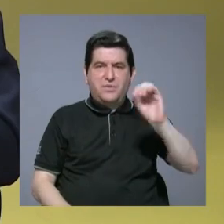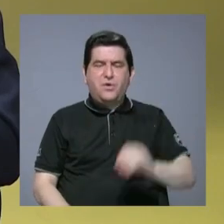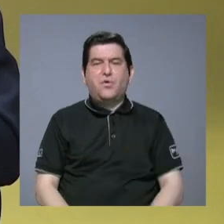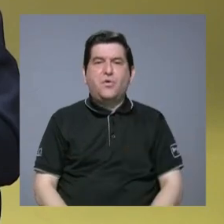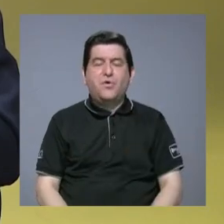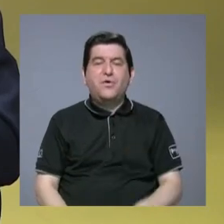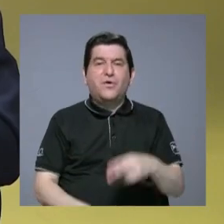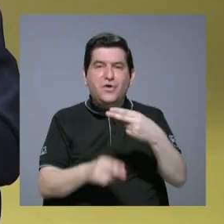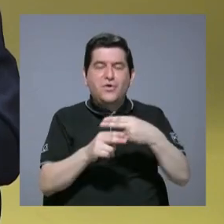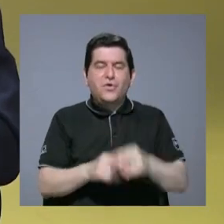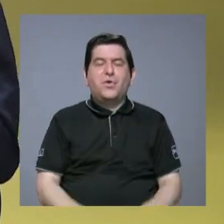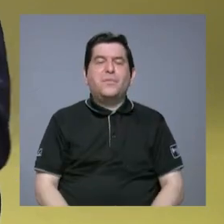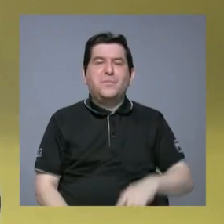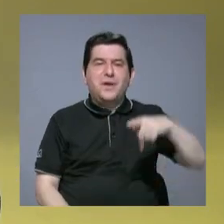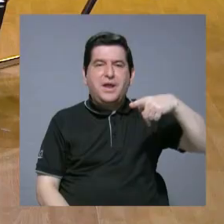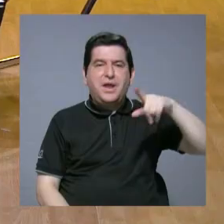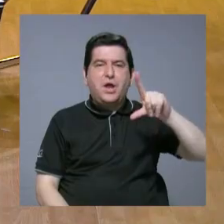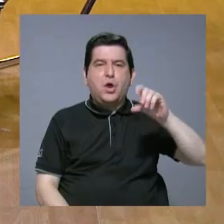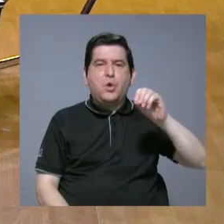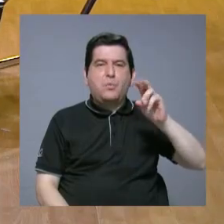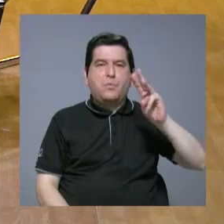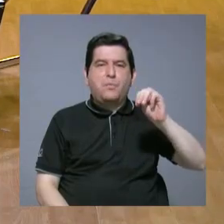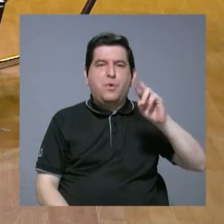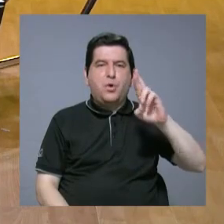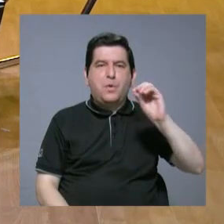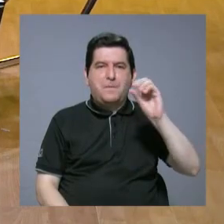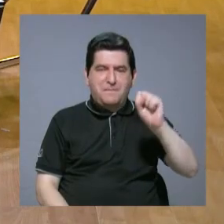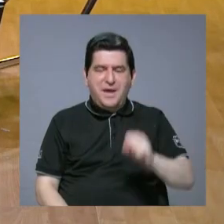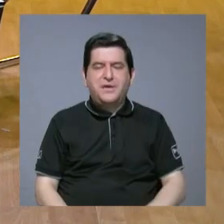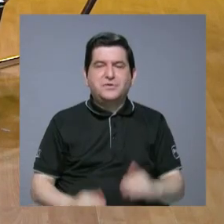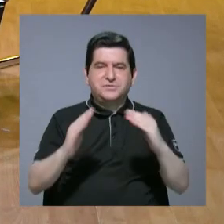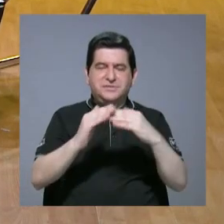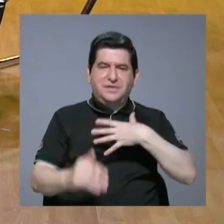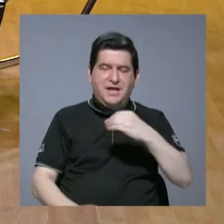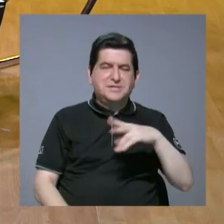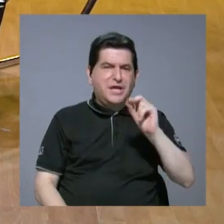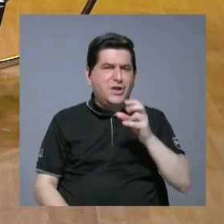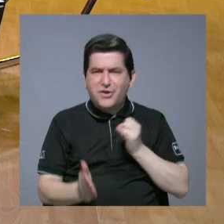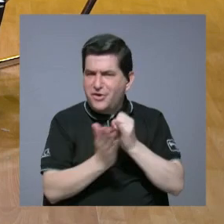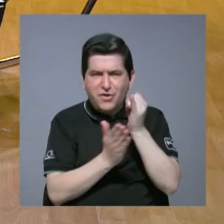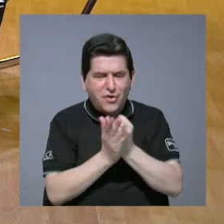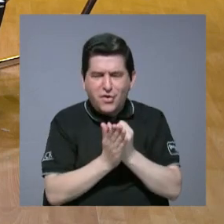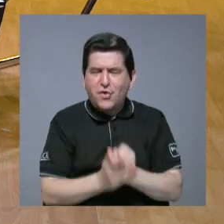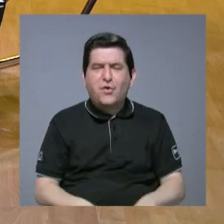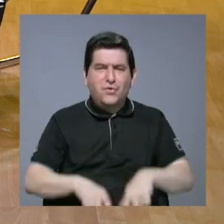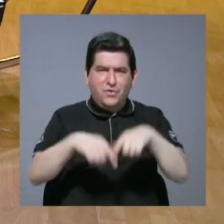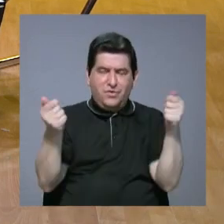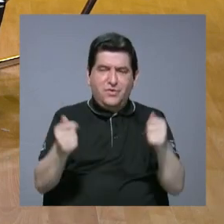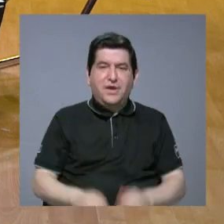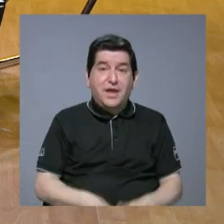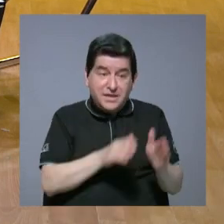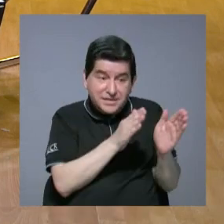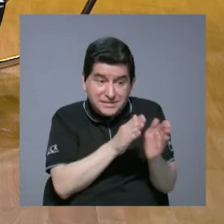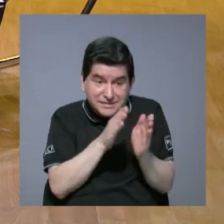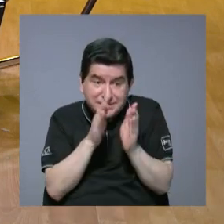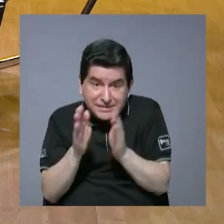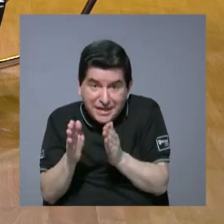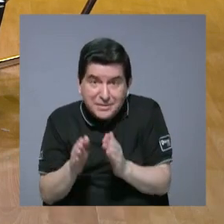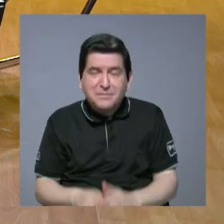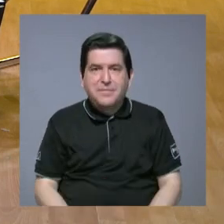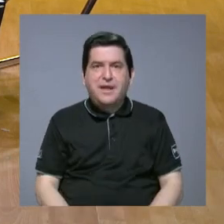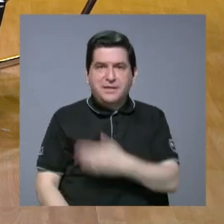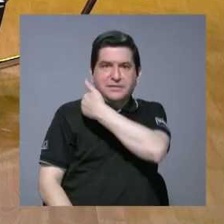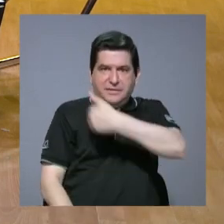plomeros de la Casa Blanca. No es sobre la investigación periodística, sino es sobre la conspiración, pero que es muy